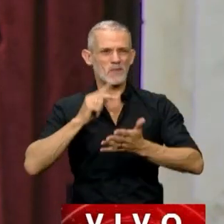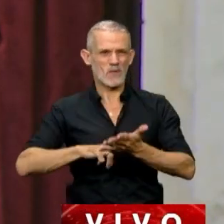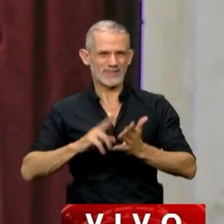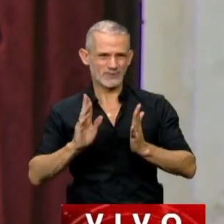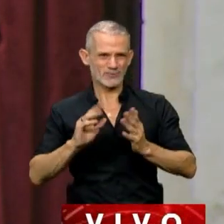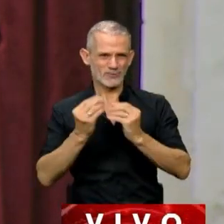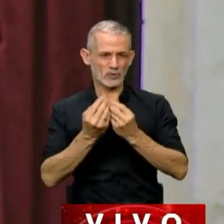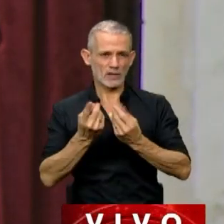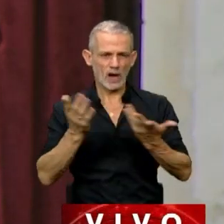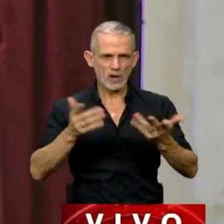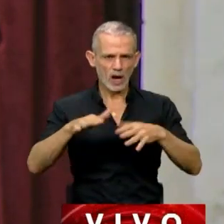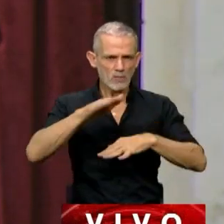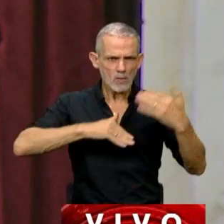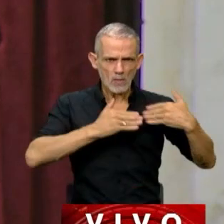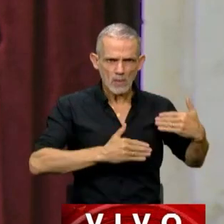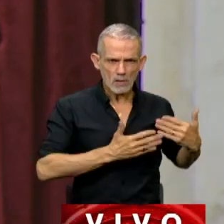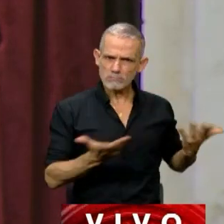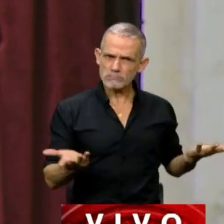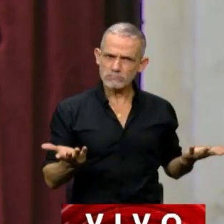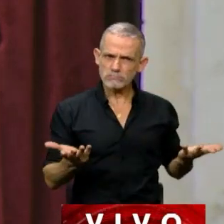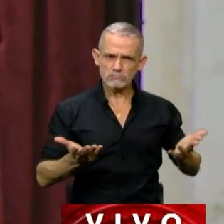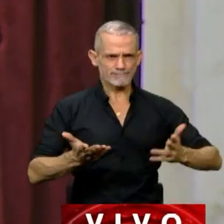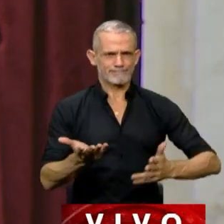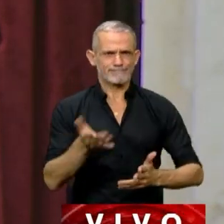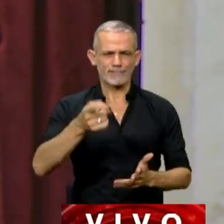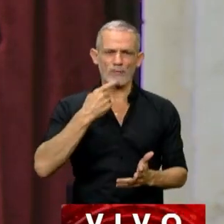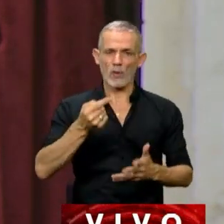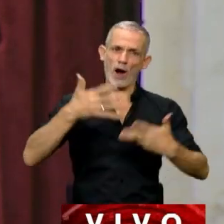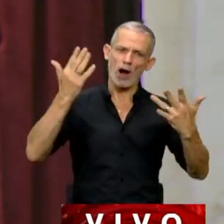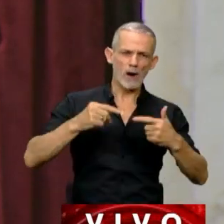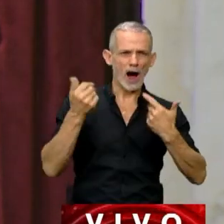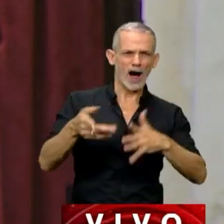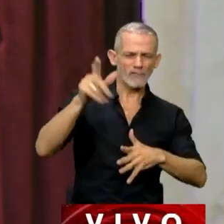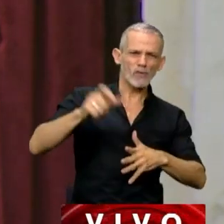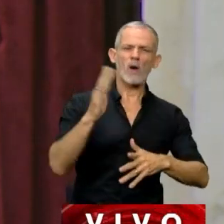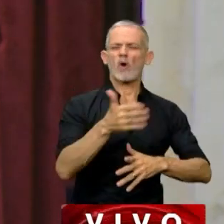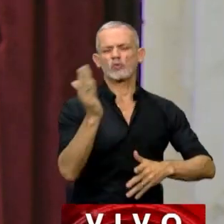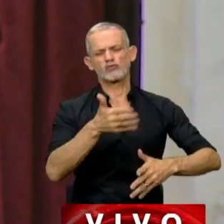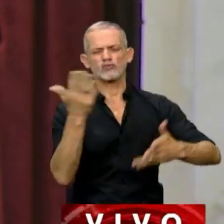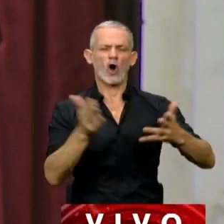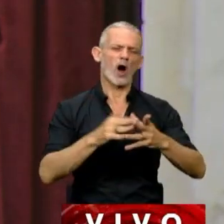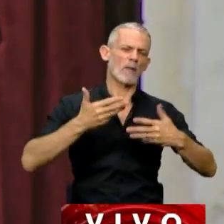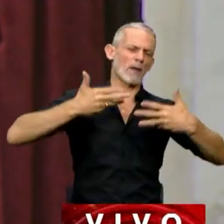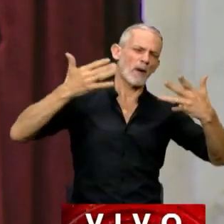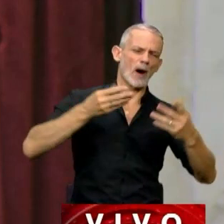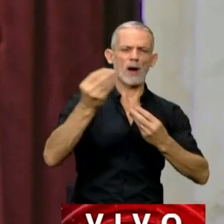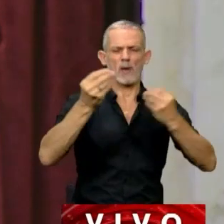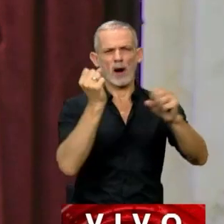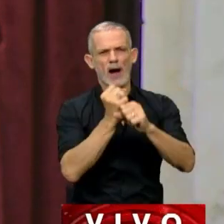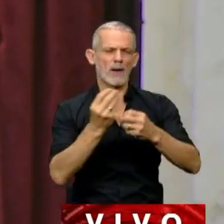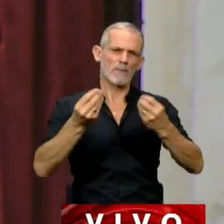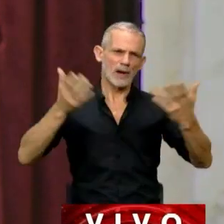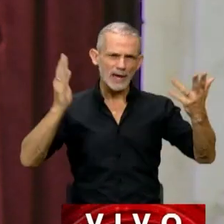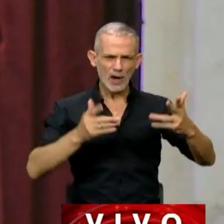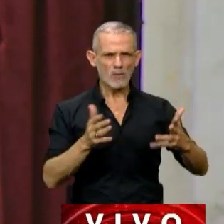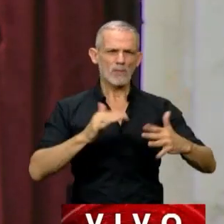Ahora retrocedemos totalmente y diciendo que lo hacemos para favorecer la producción, el empleo, para generar